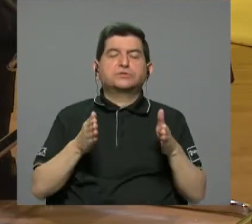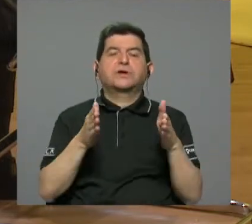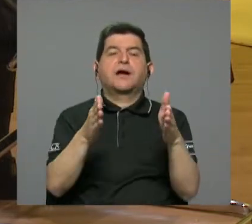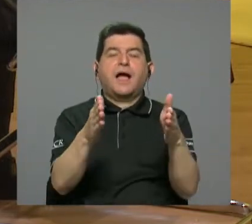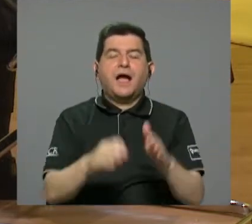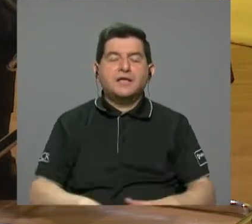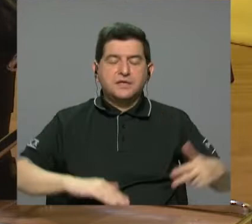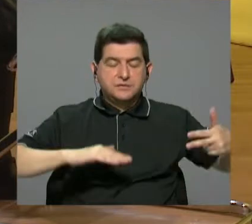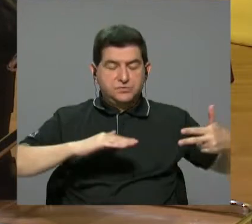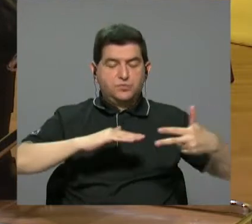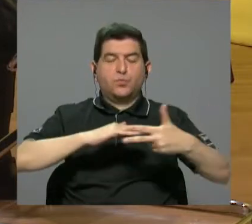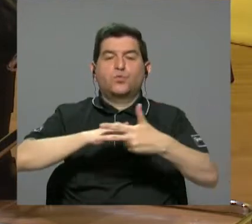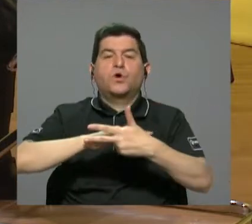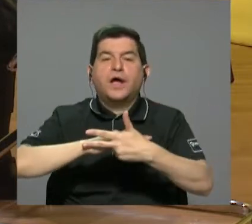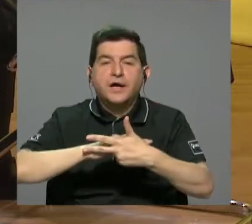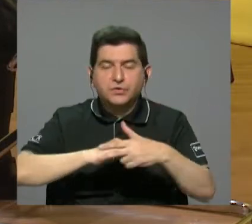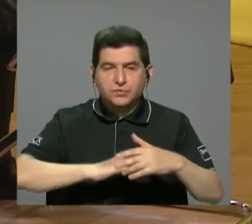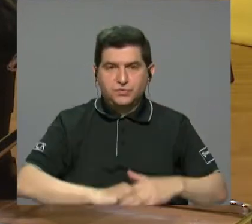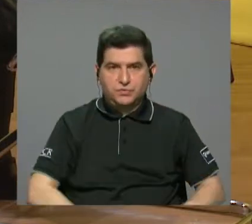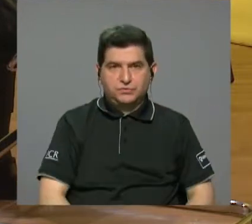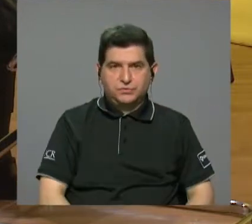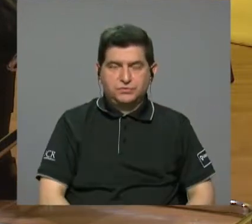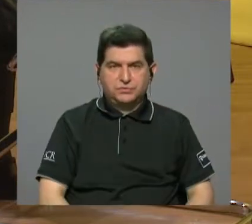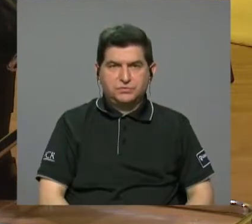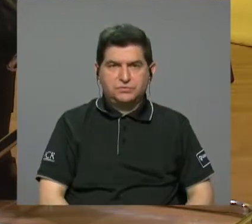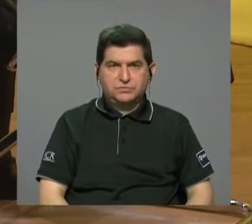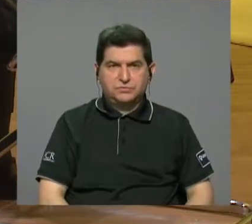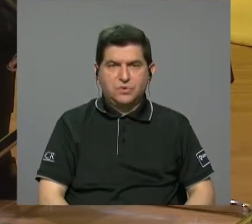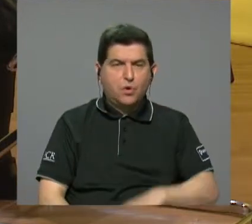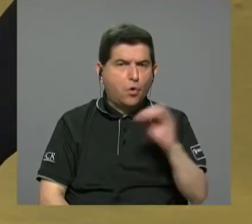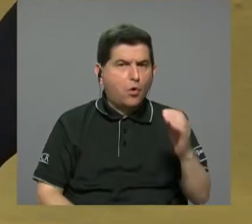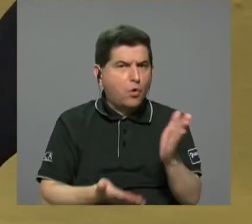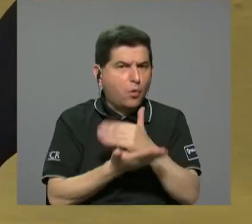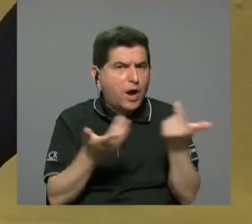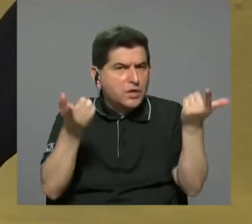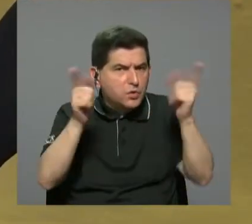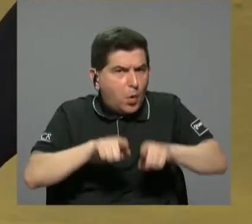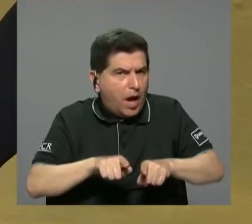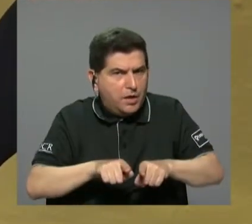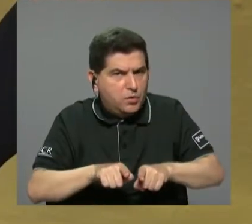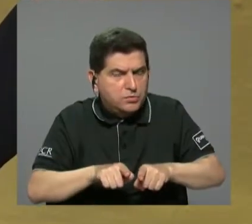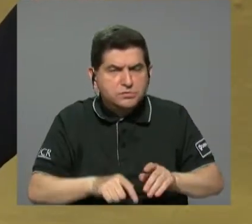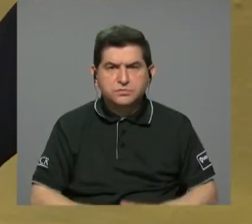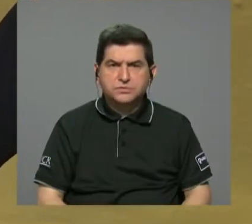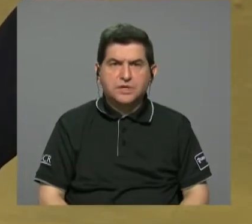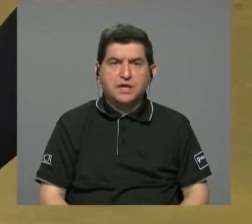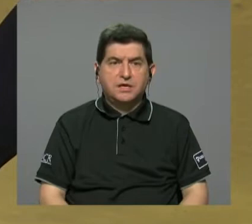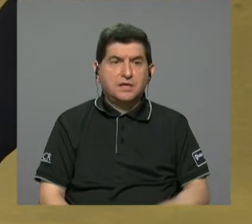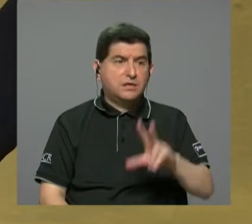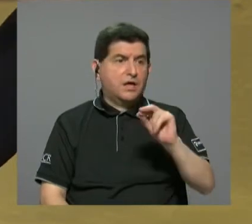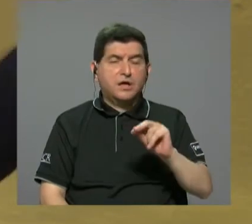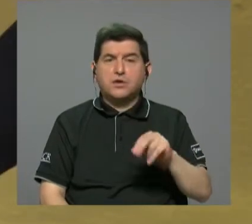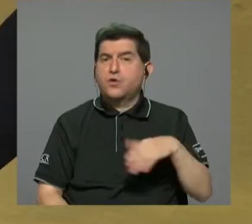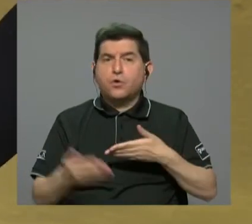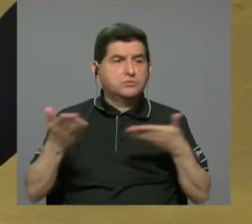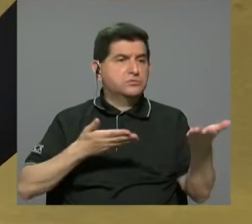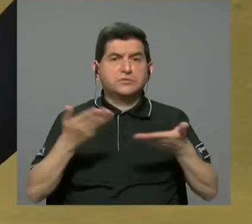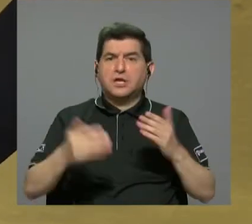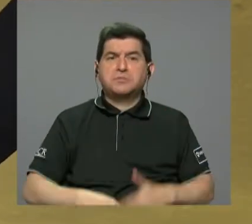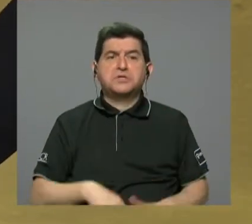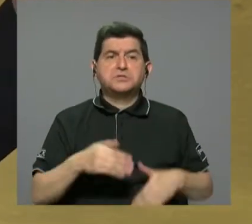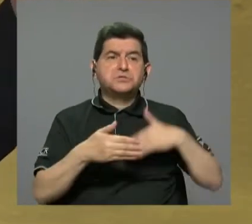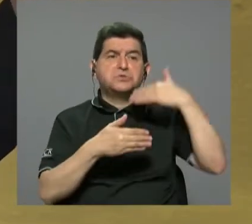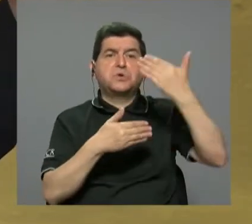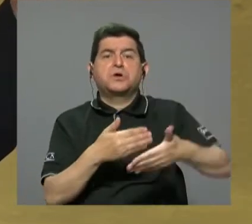los puertos, están asegurados o cuando pasa algo sencillamente dejan de prestar servicios y